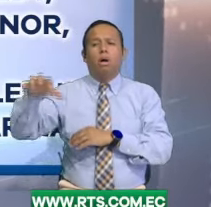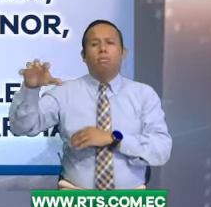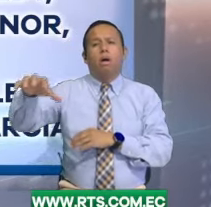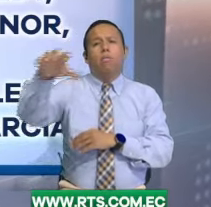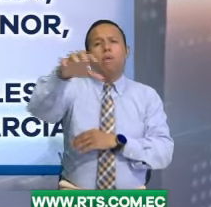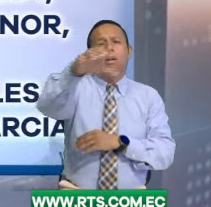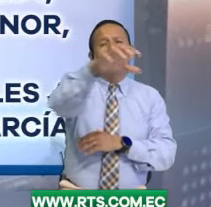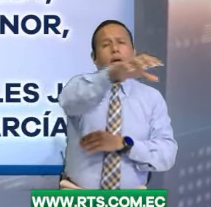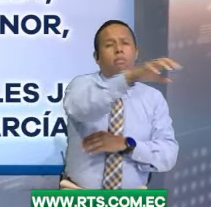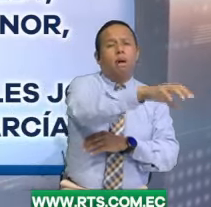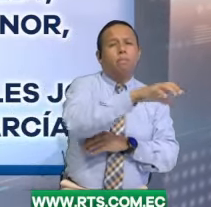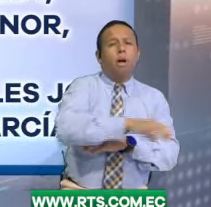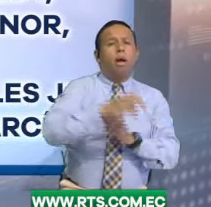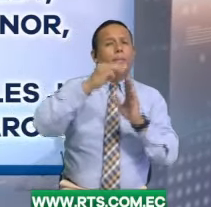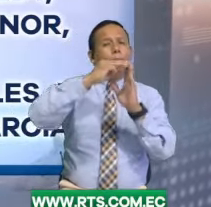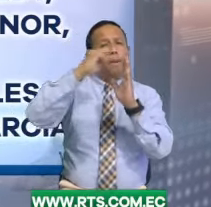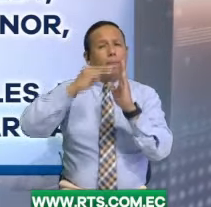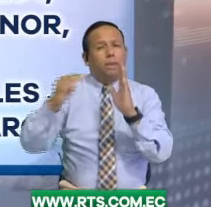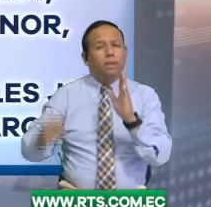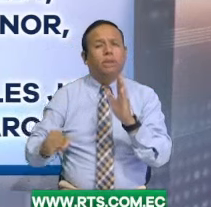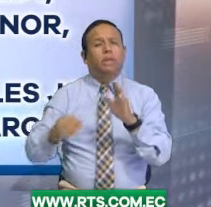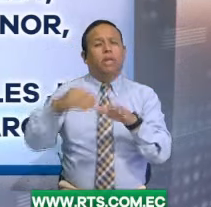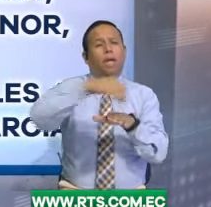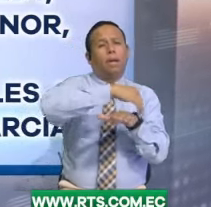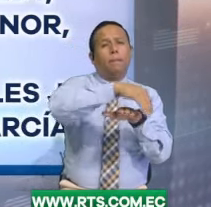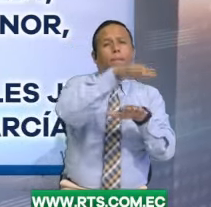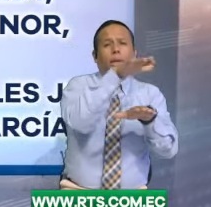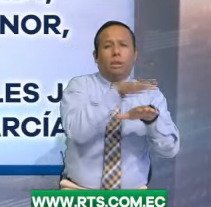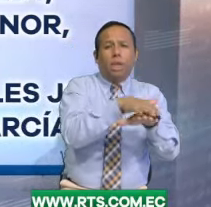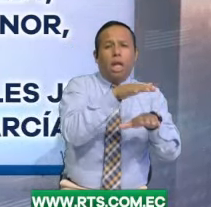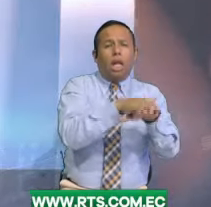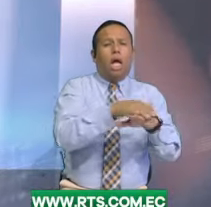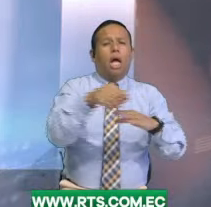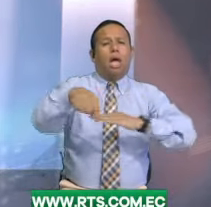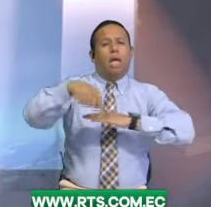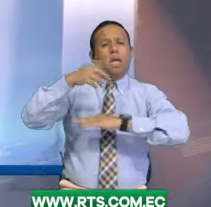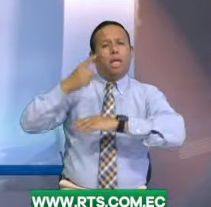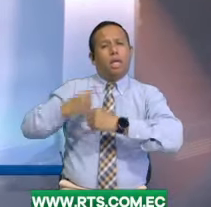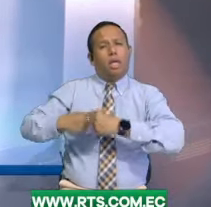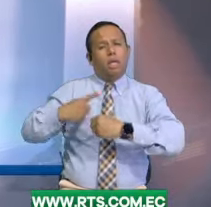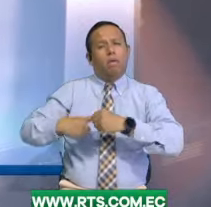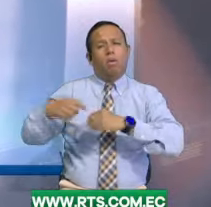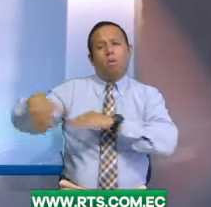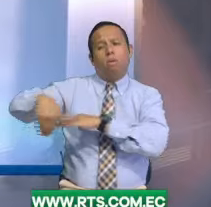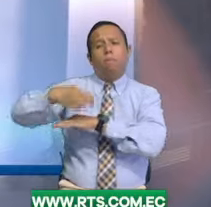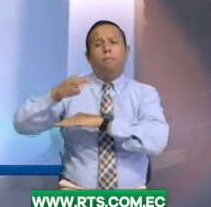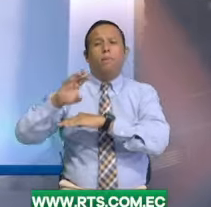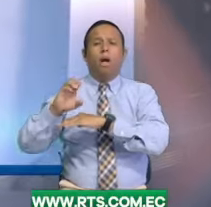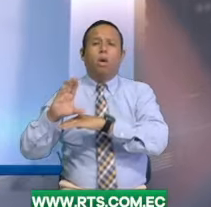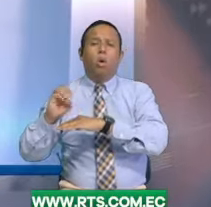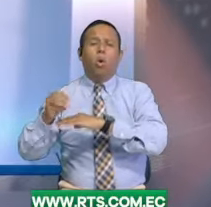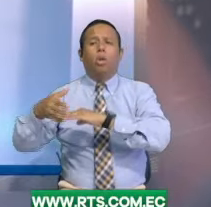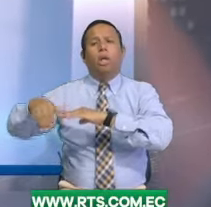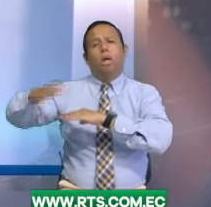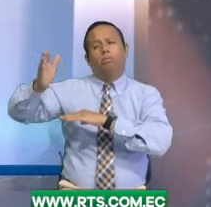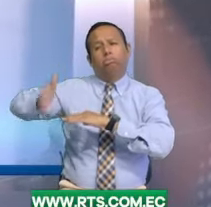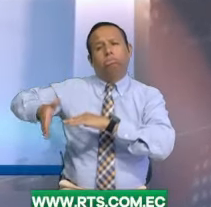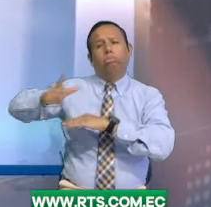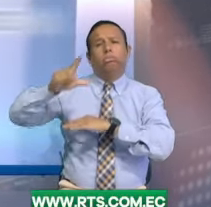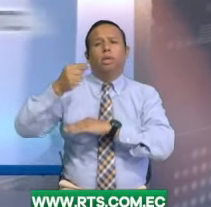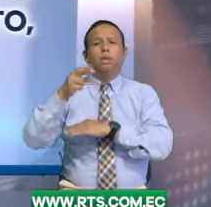seivos sector mapasingue Avenida machala quito Calle José mascote García Moreno lizardo